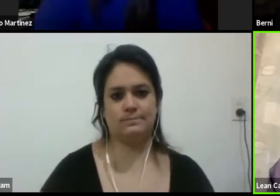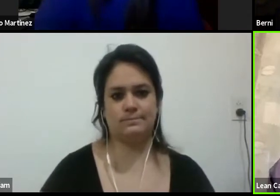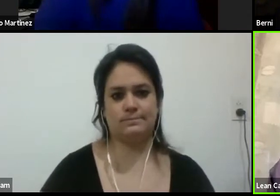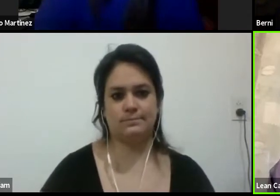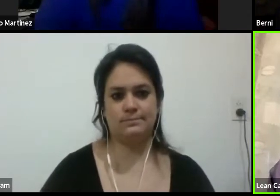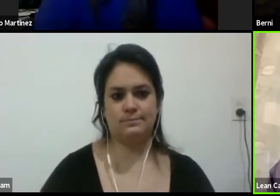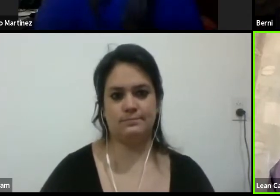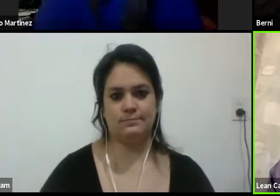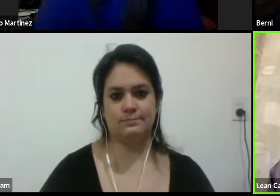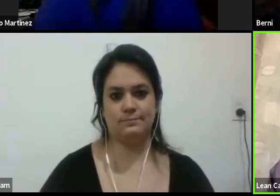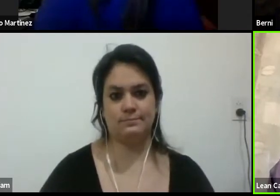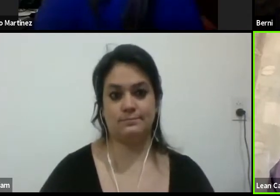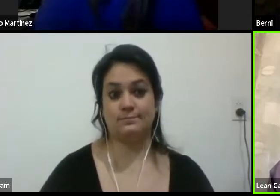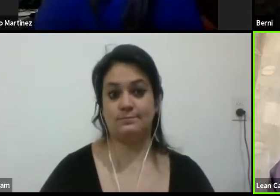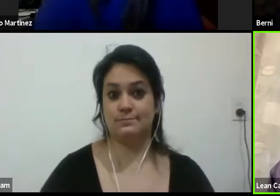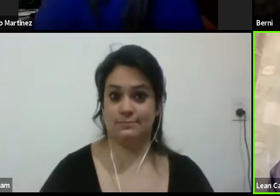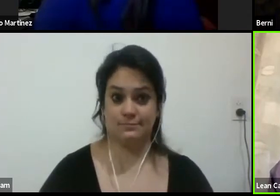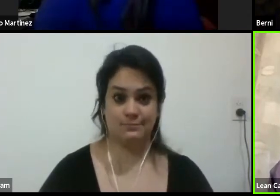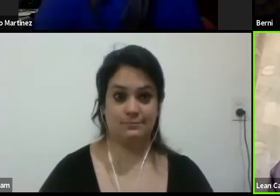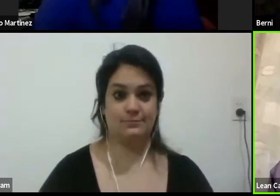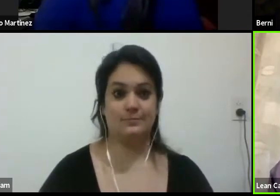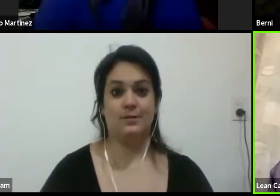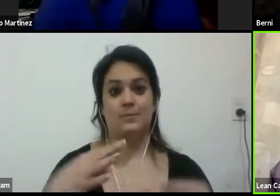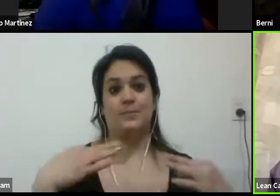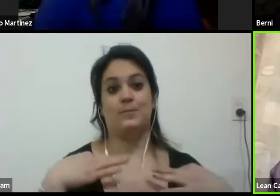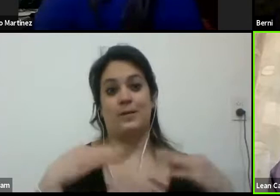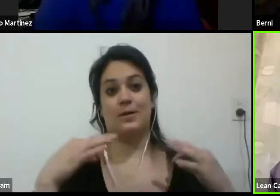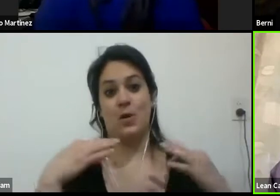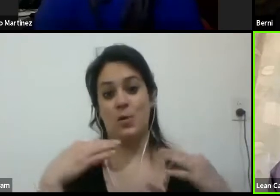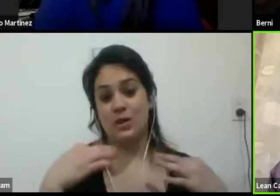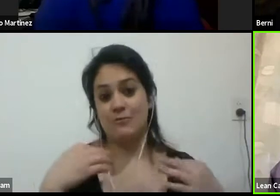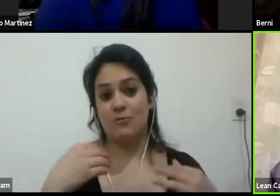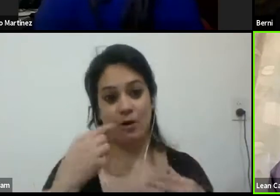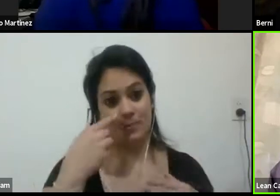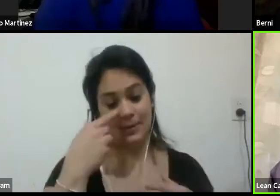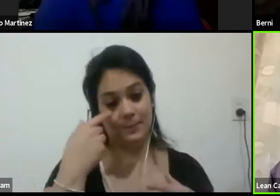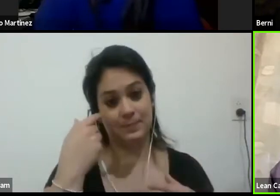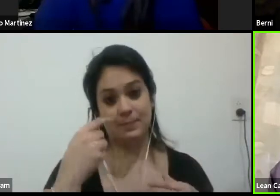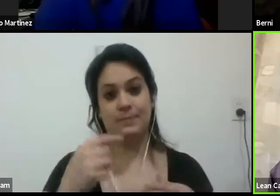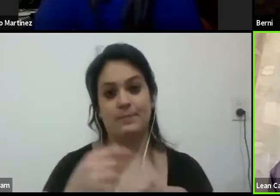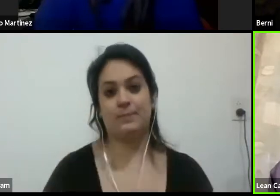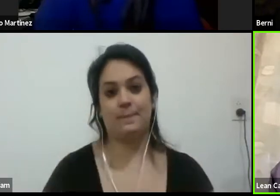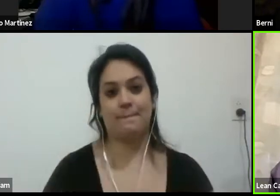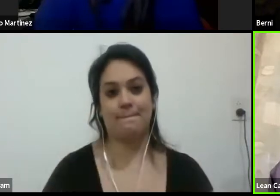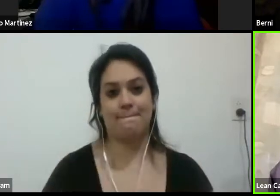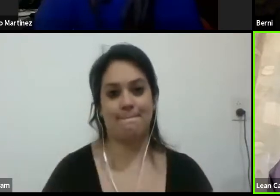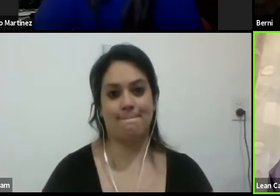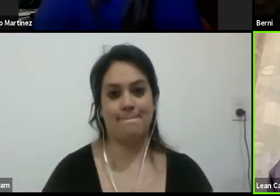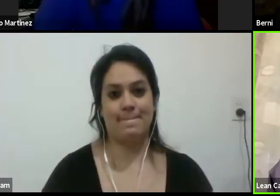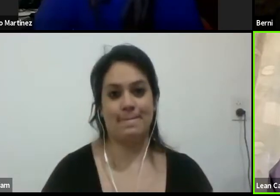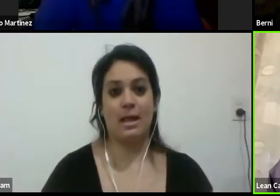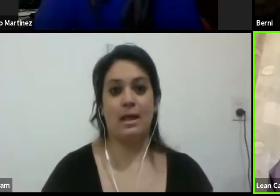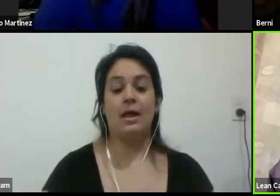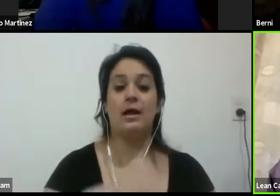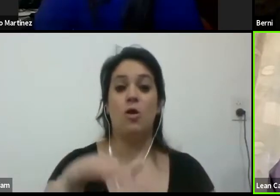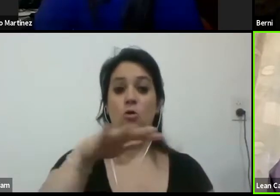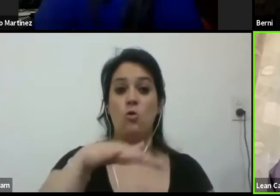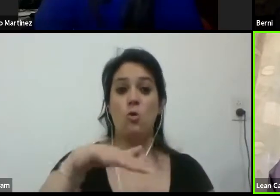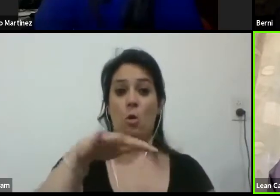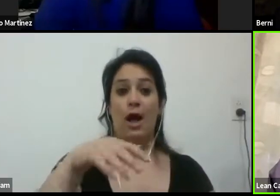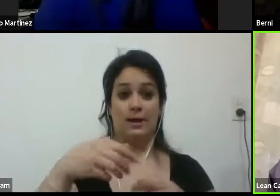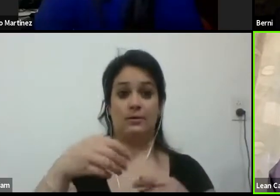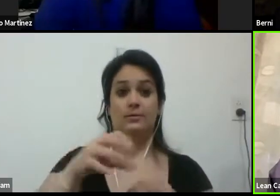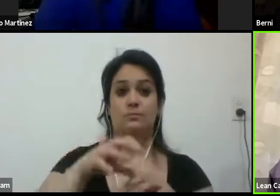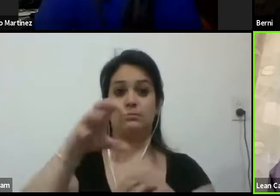de igual manera con respecto a lo que es el uniforme se puede hablar de qué la boutique del chef que es la empresa